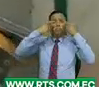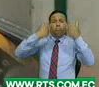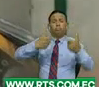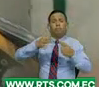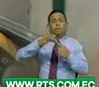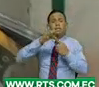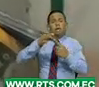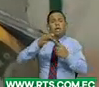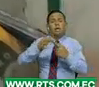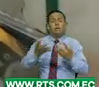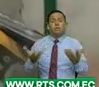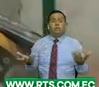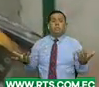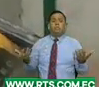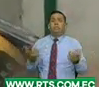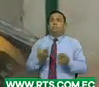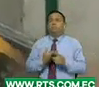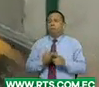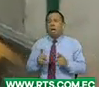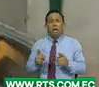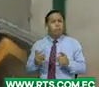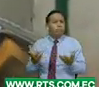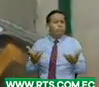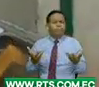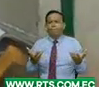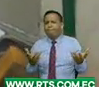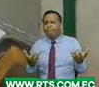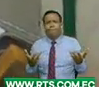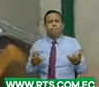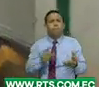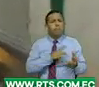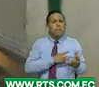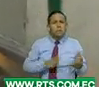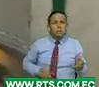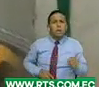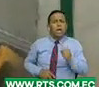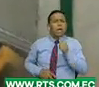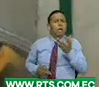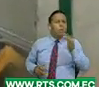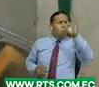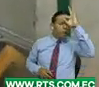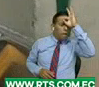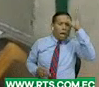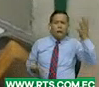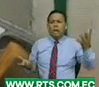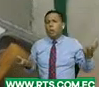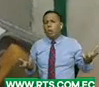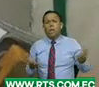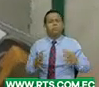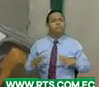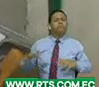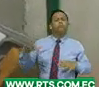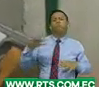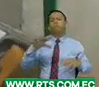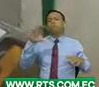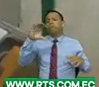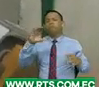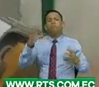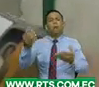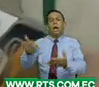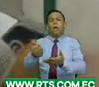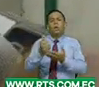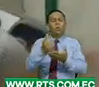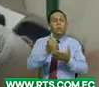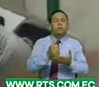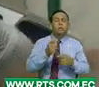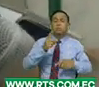este momento en ninguna clínica particular ni pública hospital público de loja tenemos abasto para recibir a